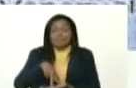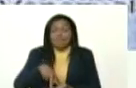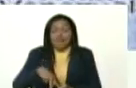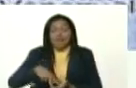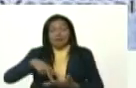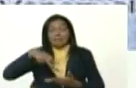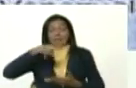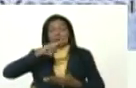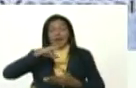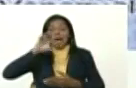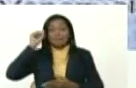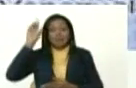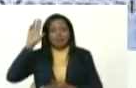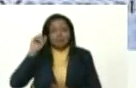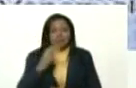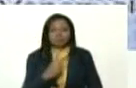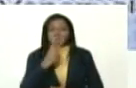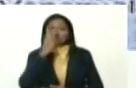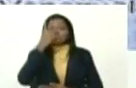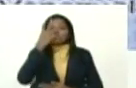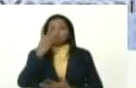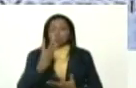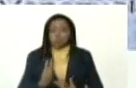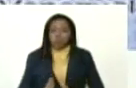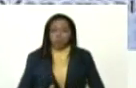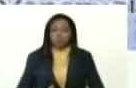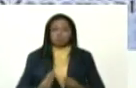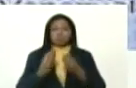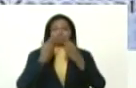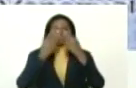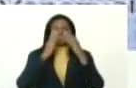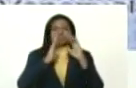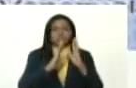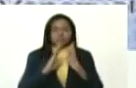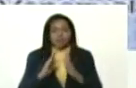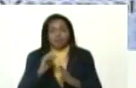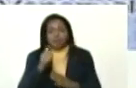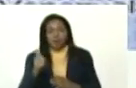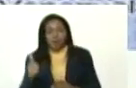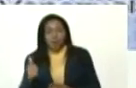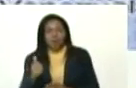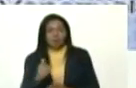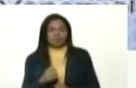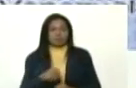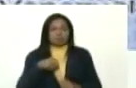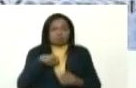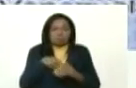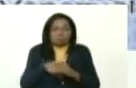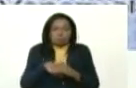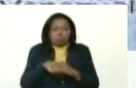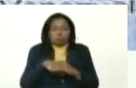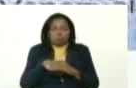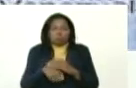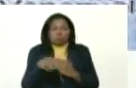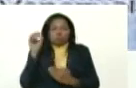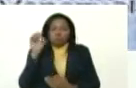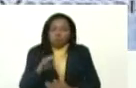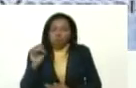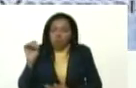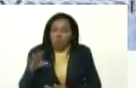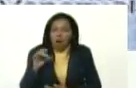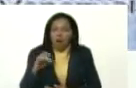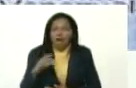aprender a respirar, para aprender a administrar las contracciones, para lograr